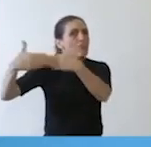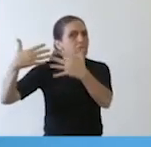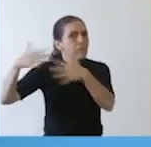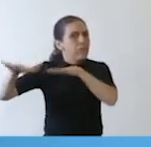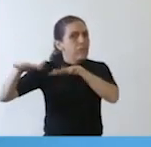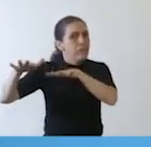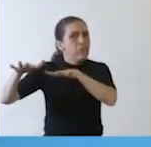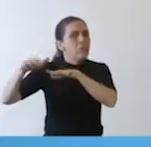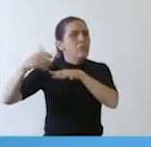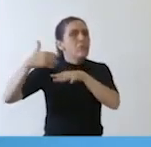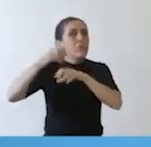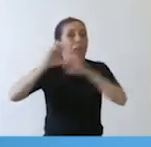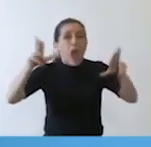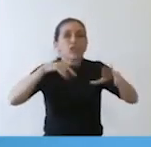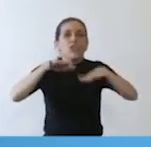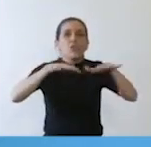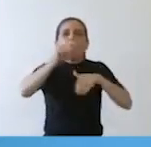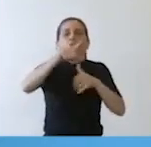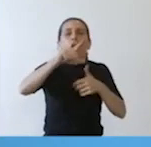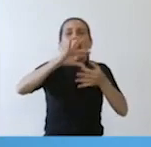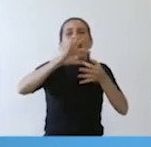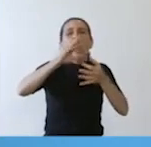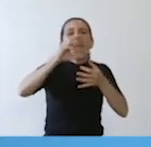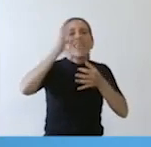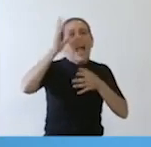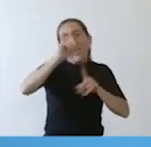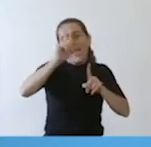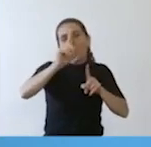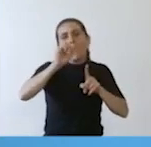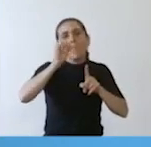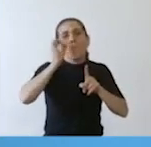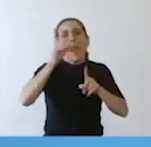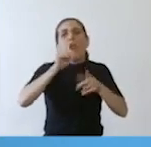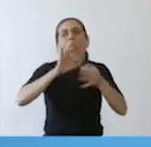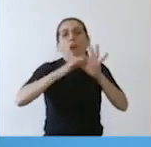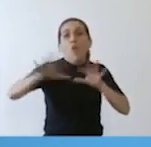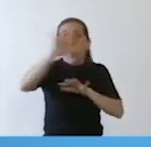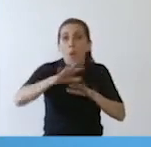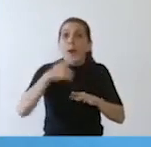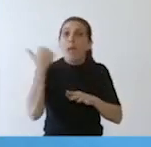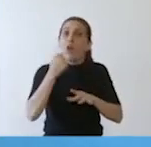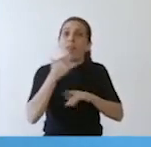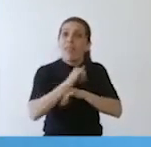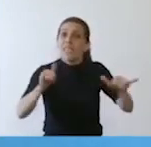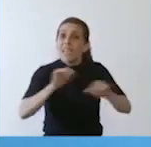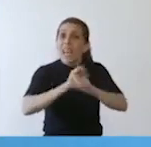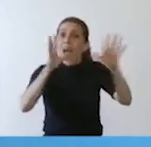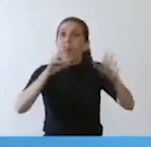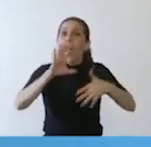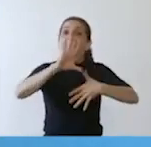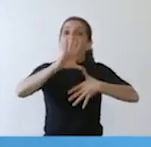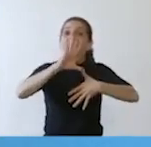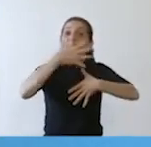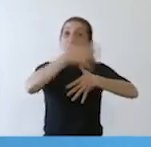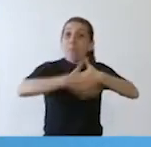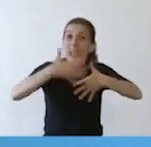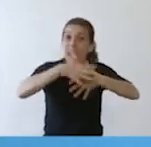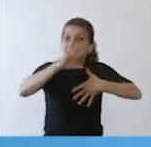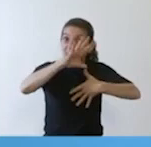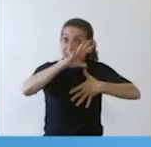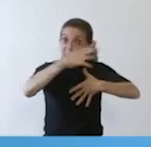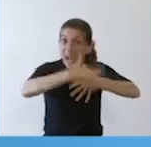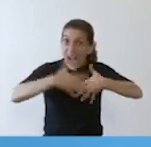en Italia, en Europa. Y es muy importante aclarar que la situación de América, de la región de las